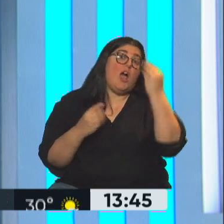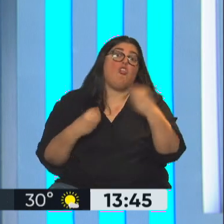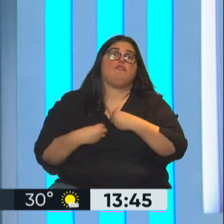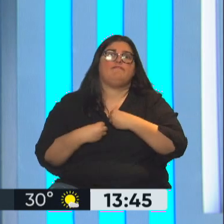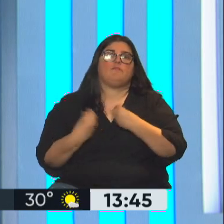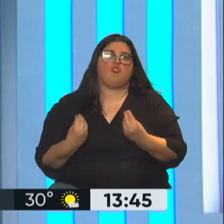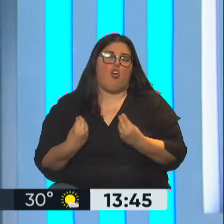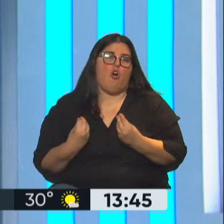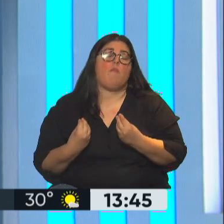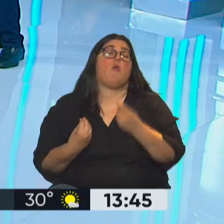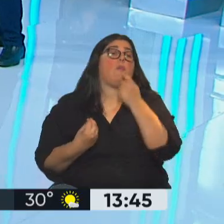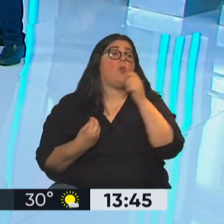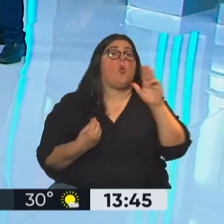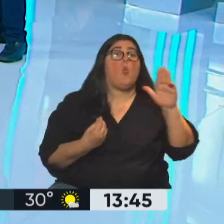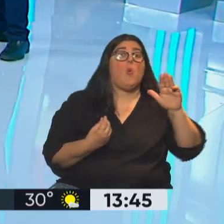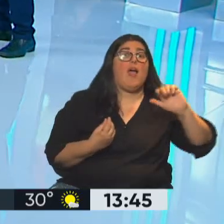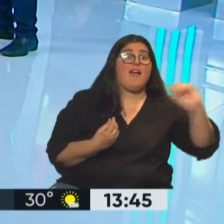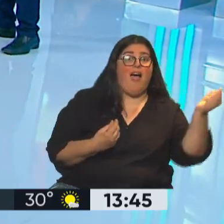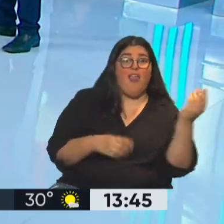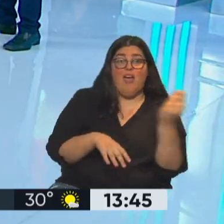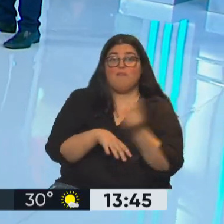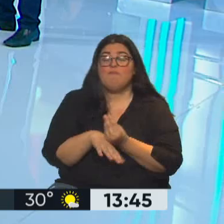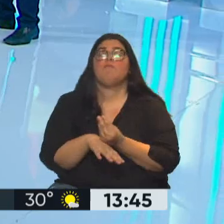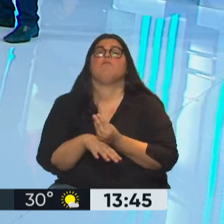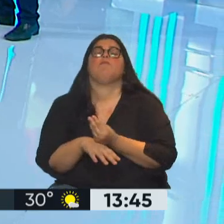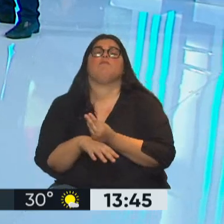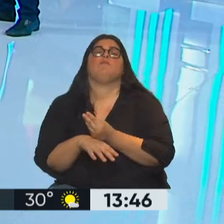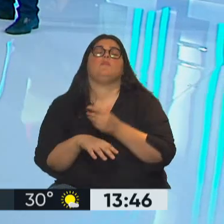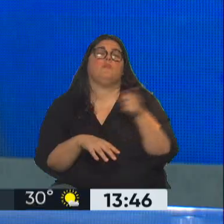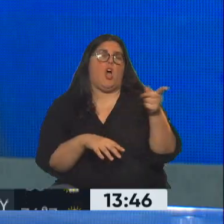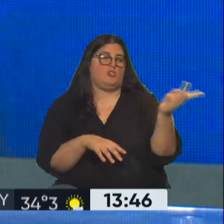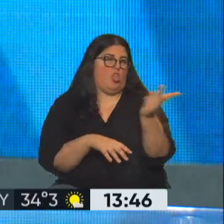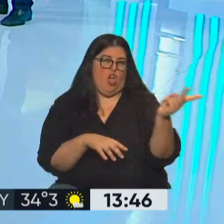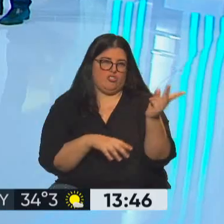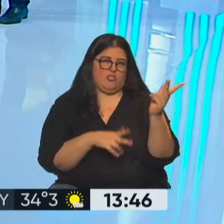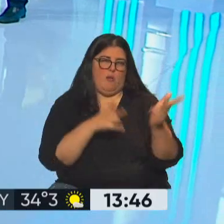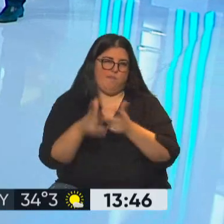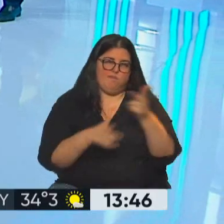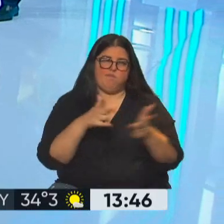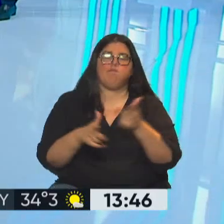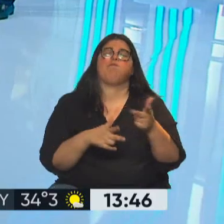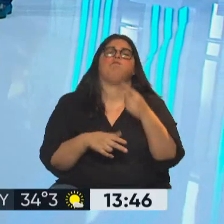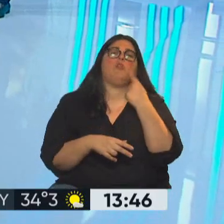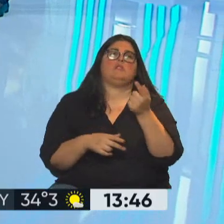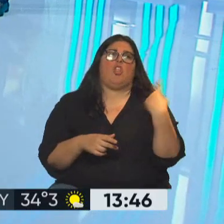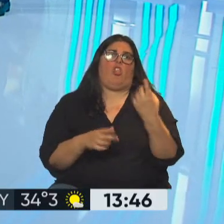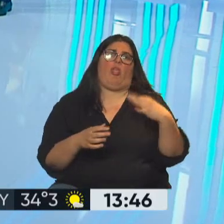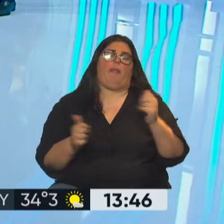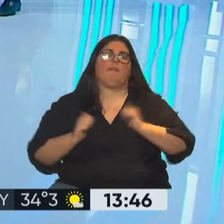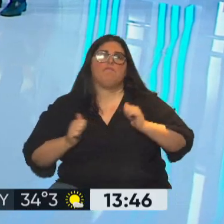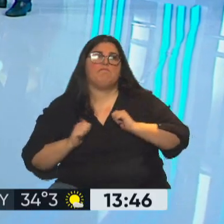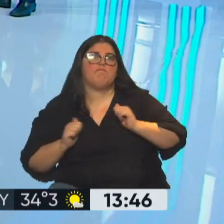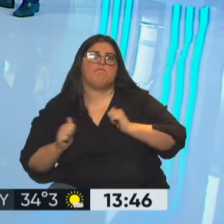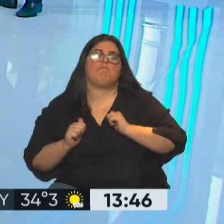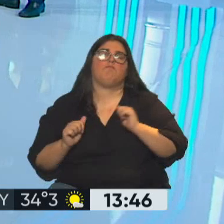si finalmente se ratifica en voto las encuestas, ¿no? Vos lo planteabas, Alejandra, y vos también, Ever, ¿no? Hay que estar expectante con esta cuestión que no es